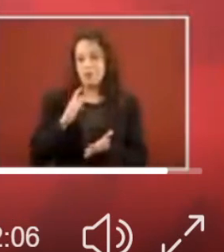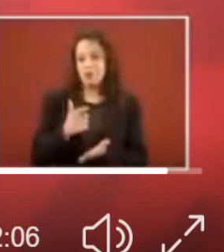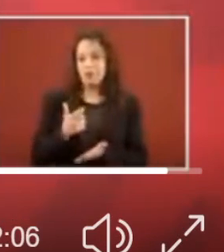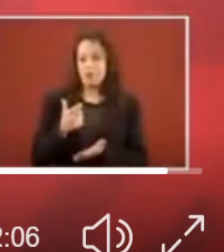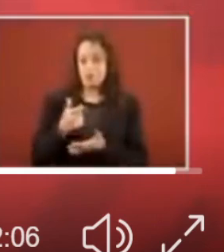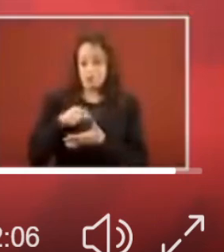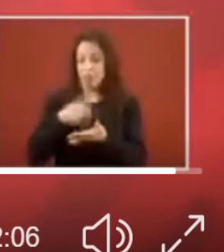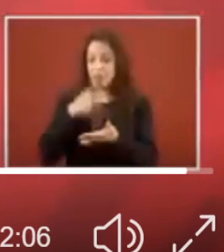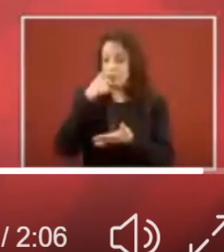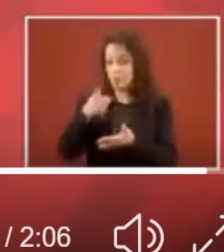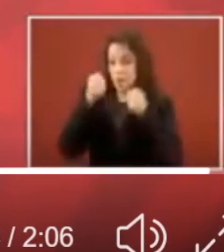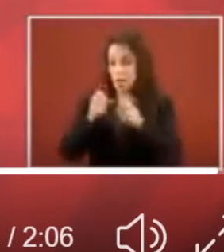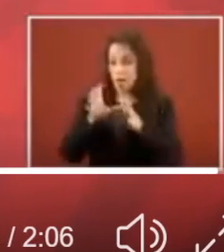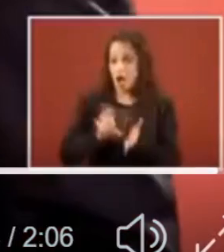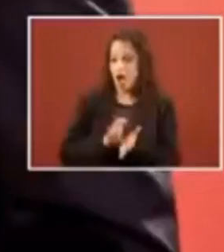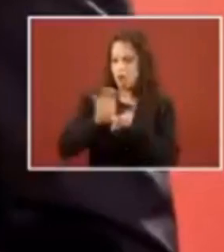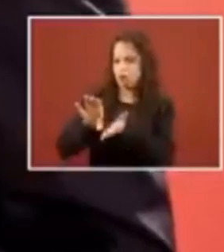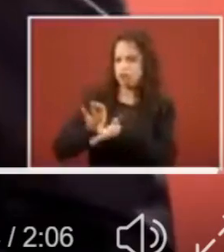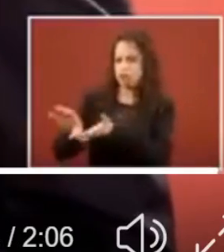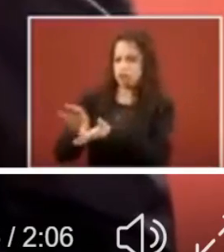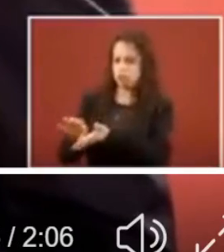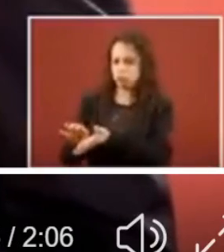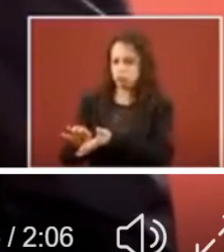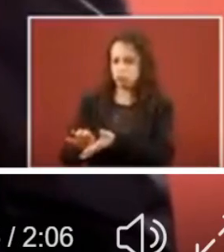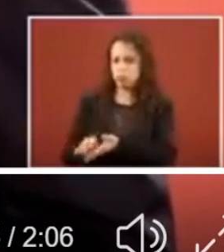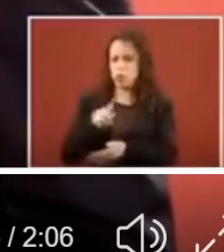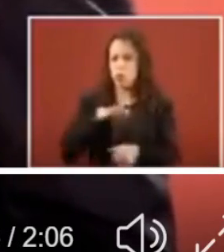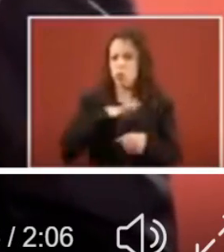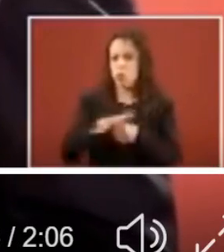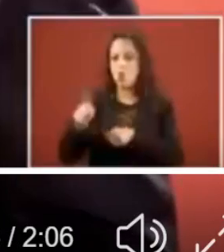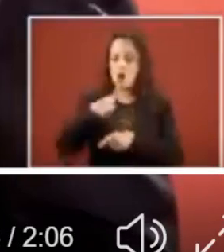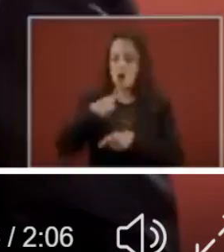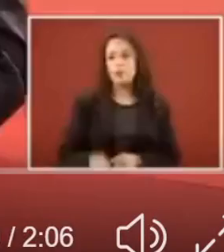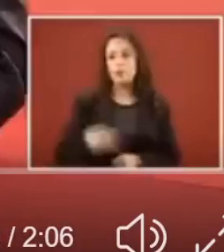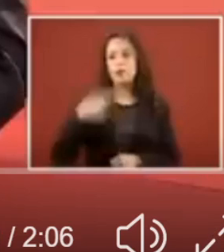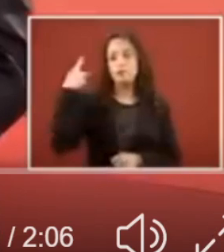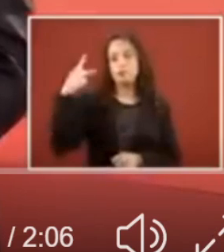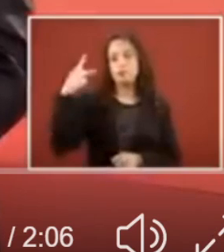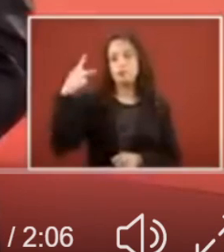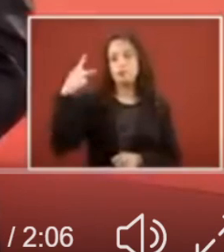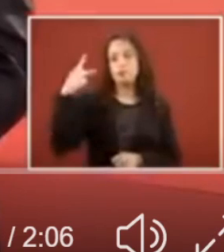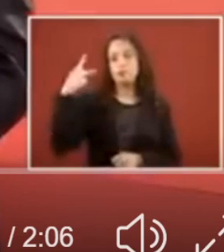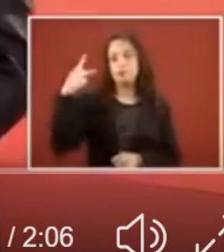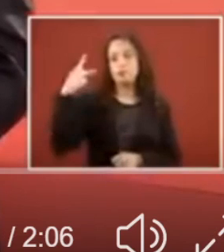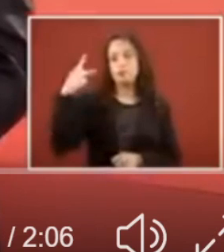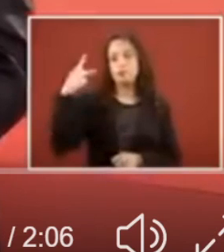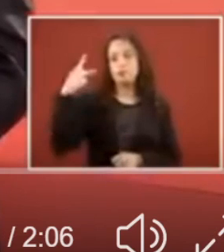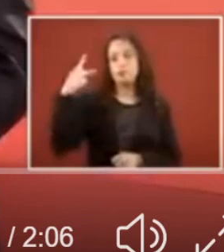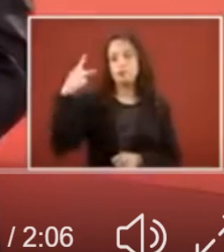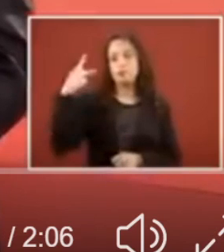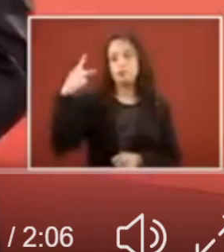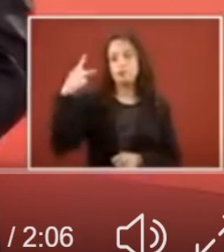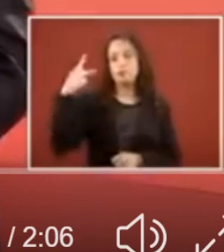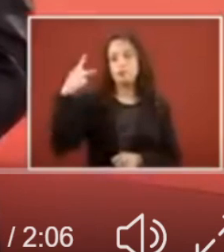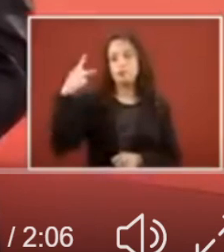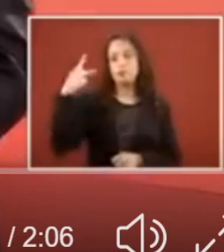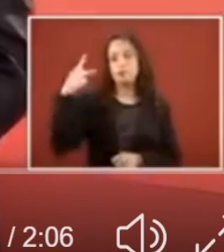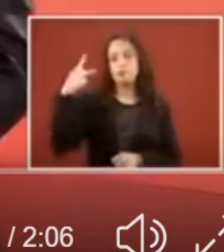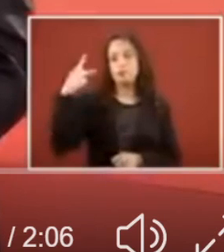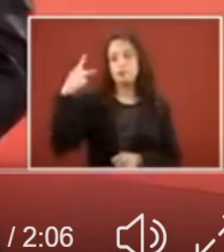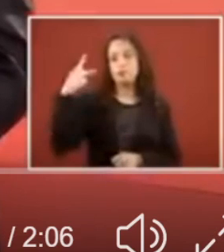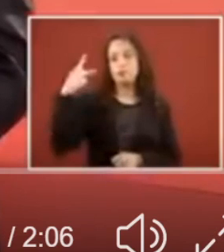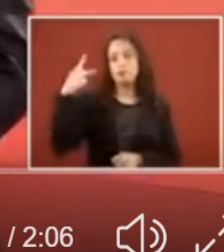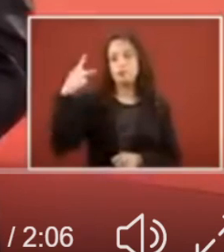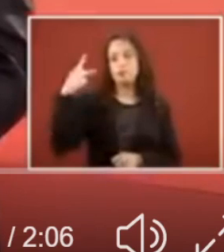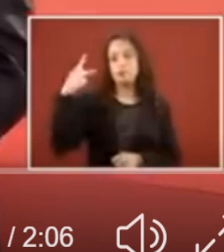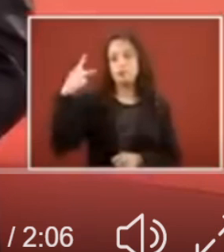sus servicios. No, si todos somos responsables. Sin condición, decía el presidente, yo les voy